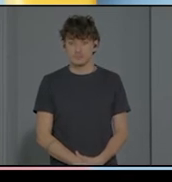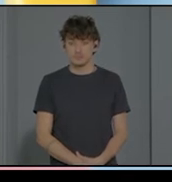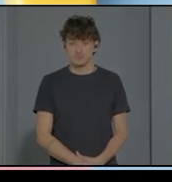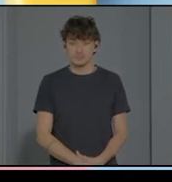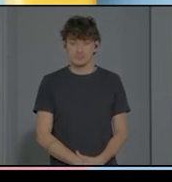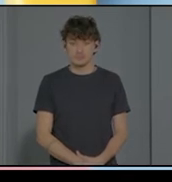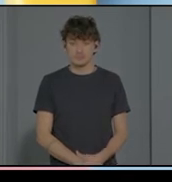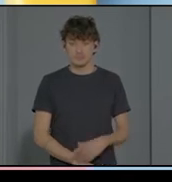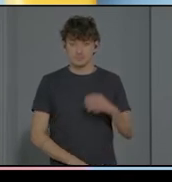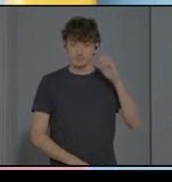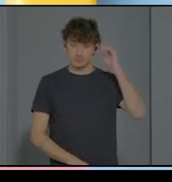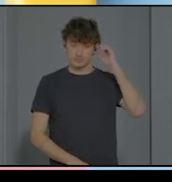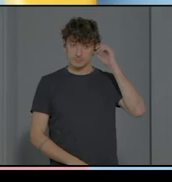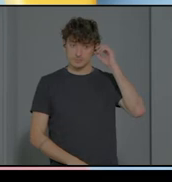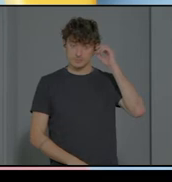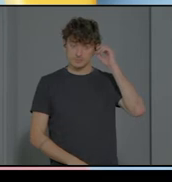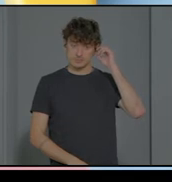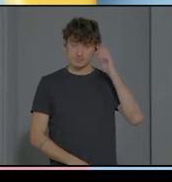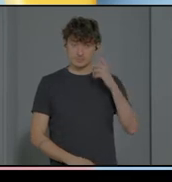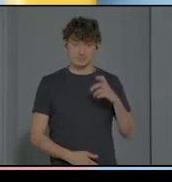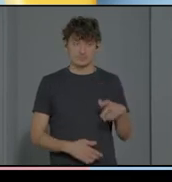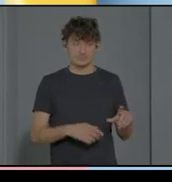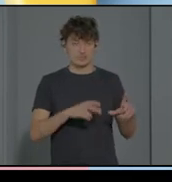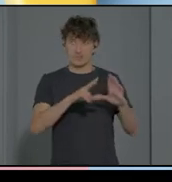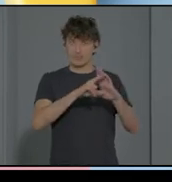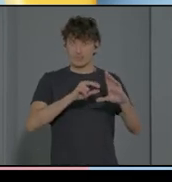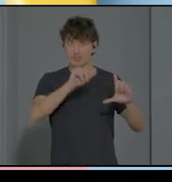Aquí está llorando, este es un caso muy típico.